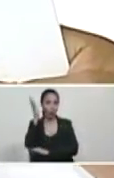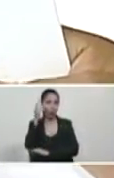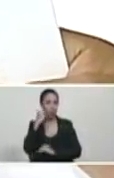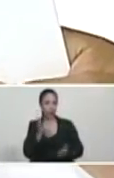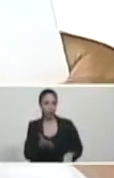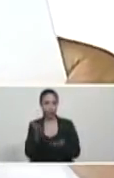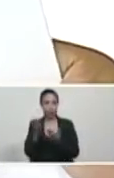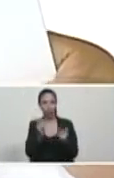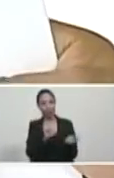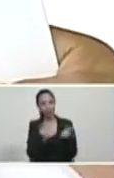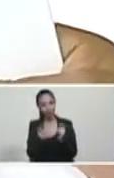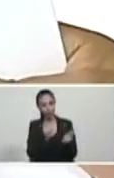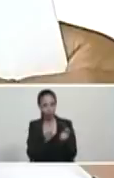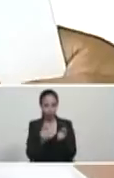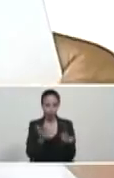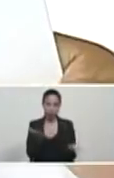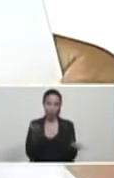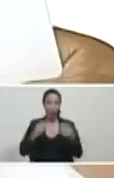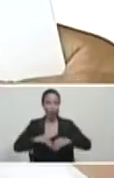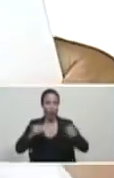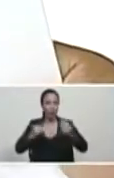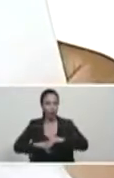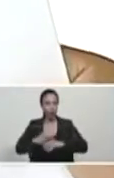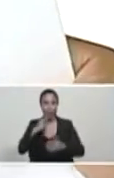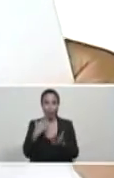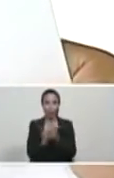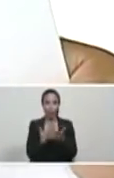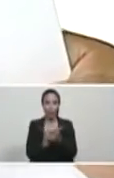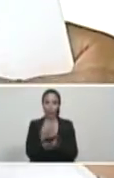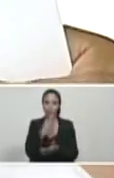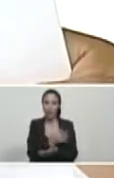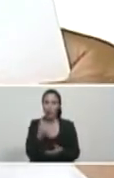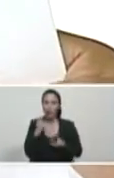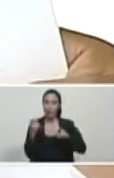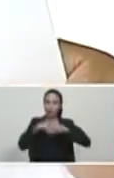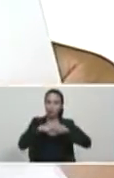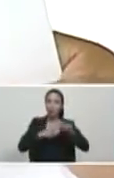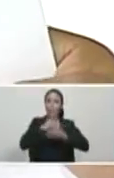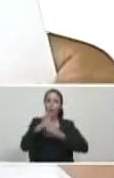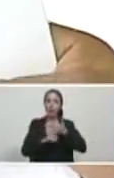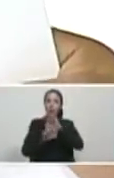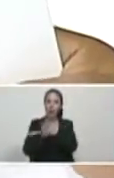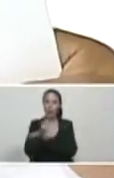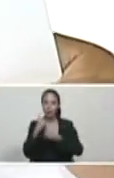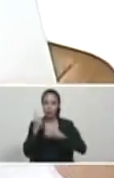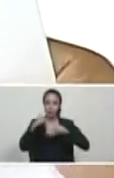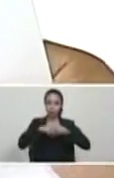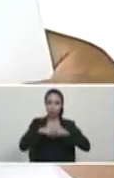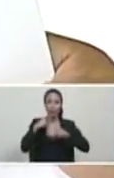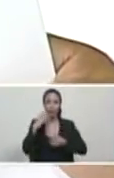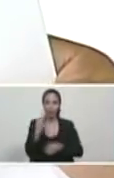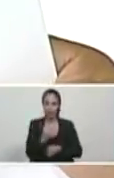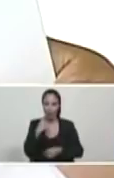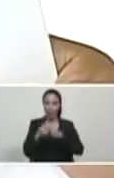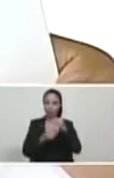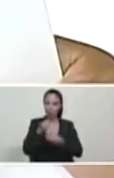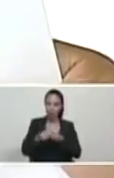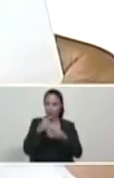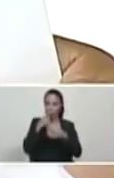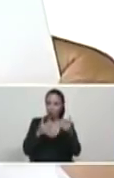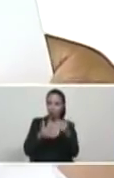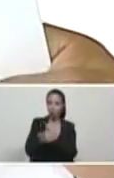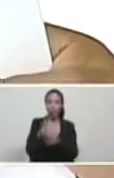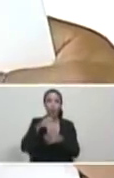Social por la Paz y la Vida las convirtamos en parte del programa de gobierno y las hagamos una realidad en todos